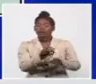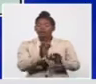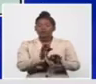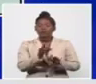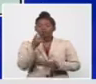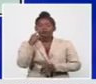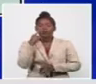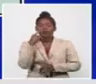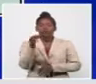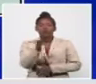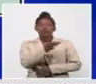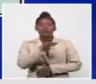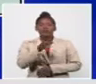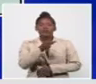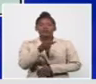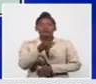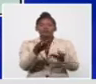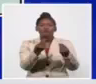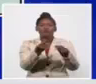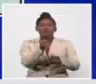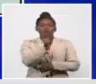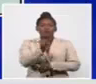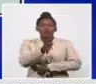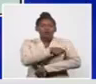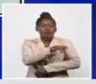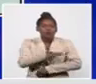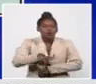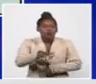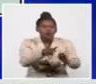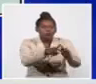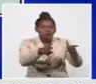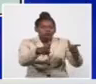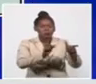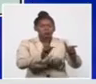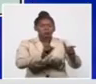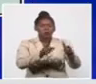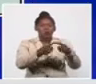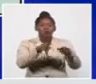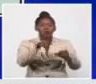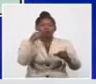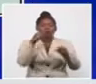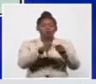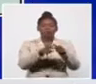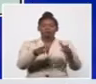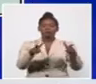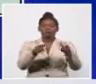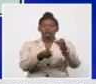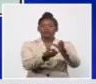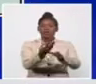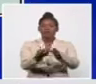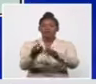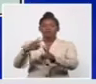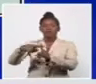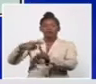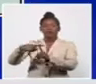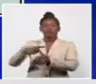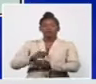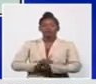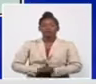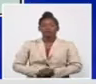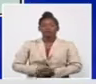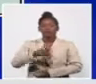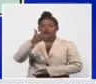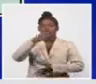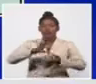no es de mucha población, pues incremente su tasa. Artemisa, con una dispersión que se puede ver